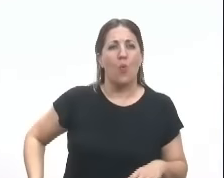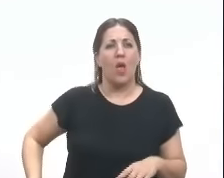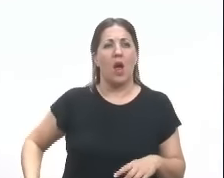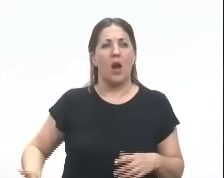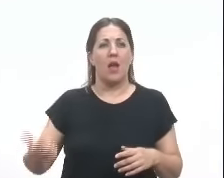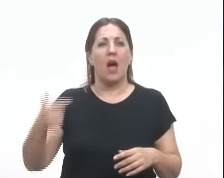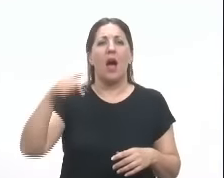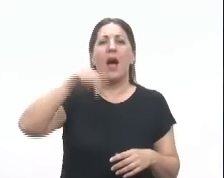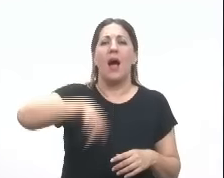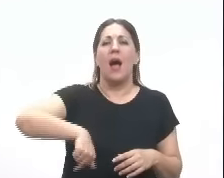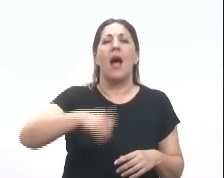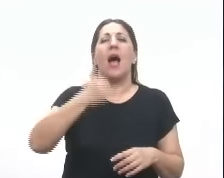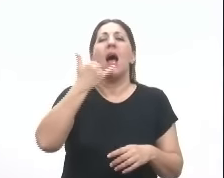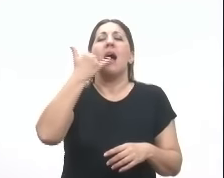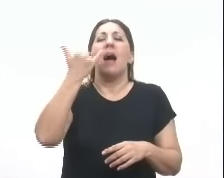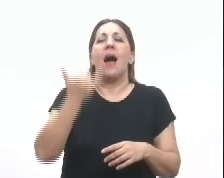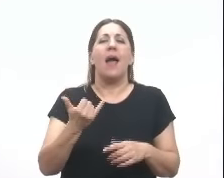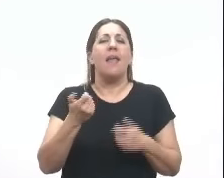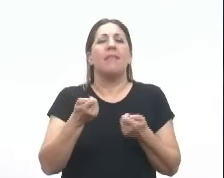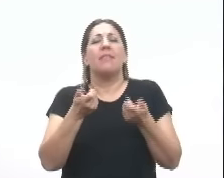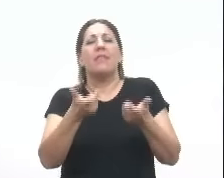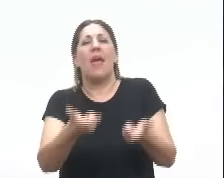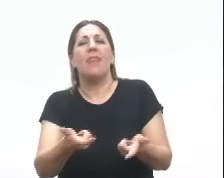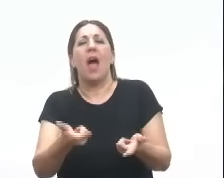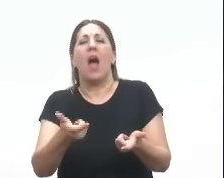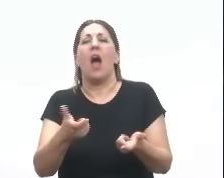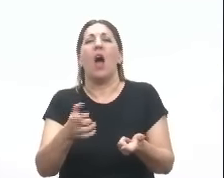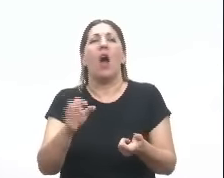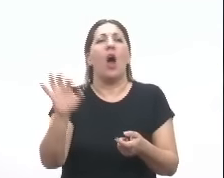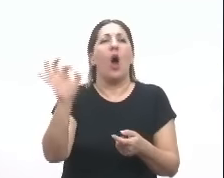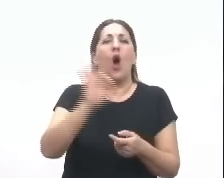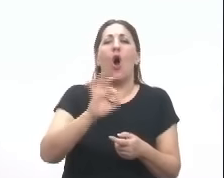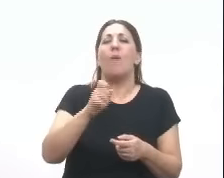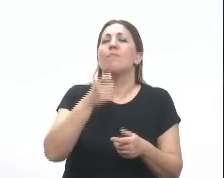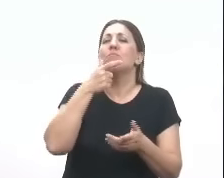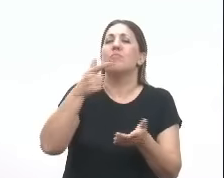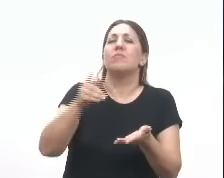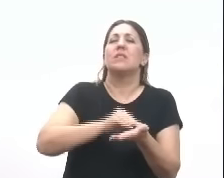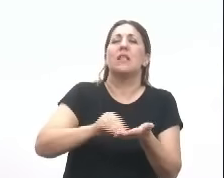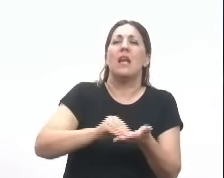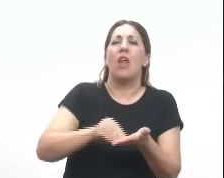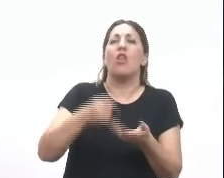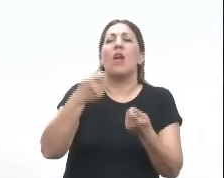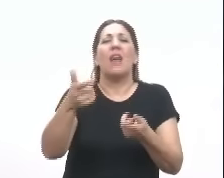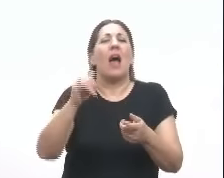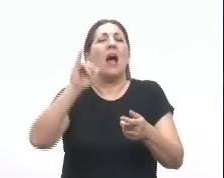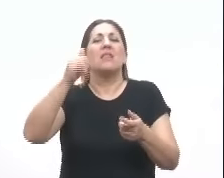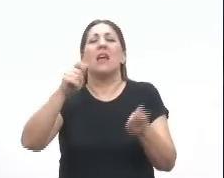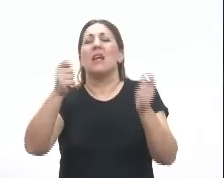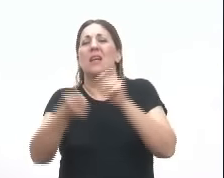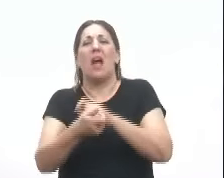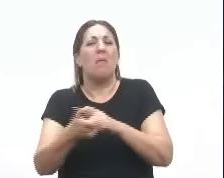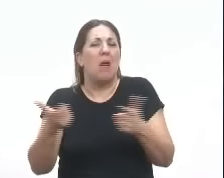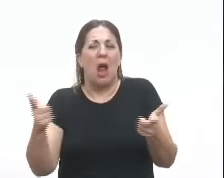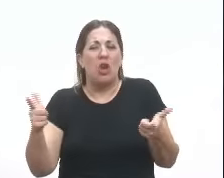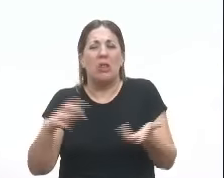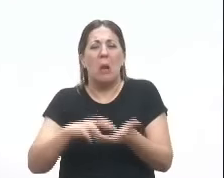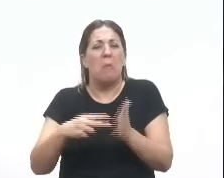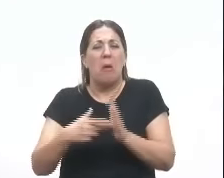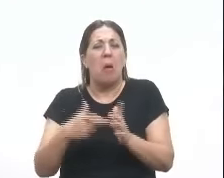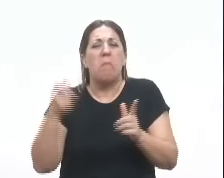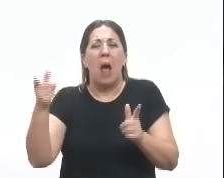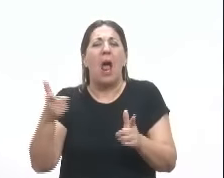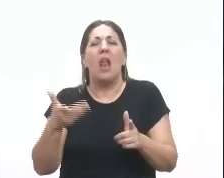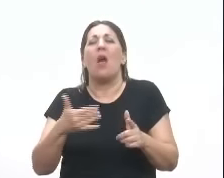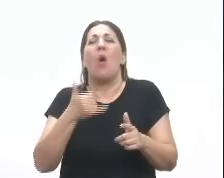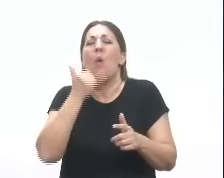dar una obra, te voy a dar una rotonda, o a un legislador te voy a dar esto, te voy a dar otro y cambia. Y no tiene ningún problema, lo cuentan encima. Dádivas por